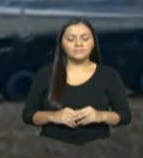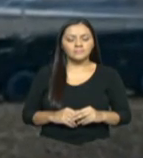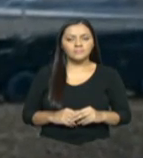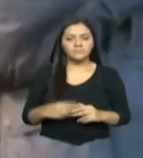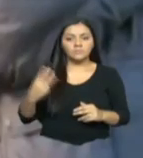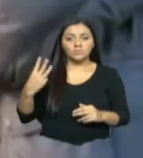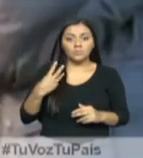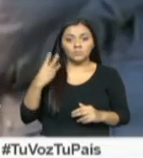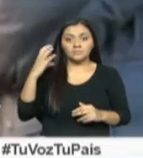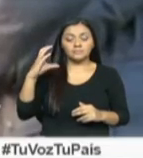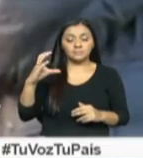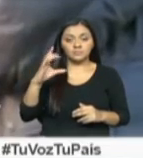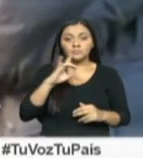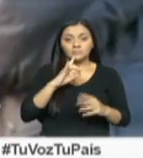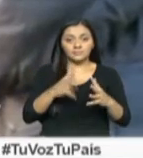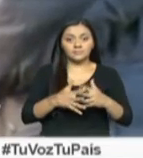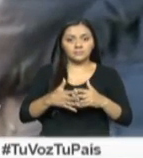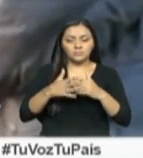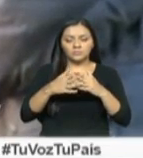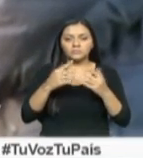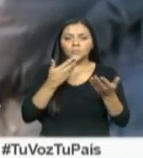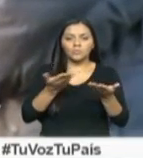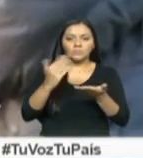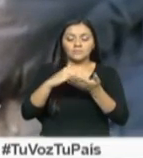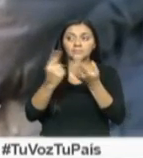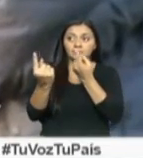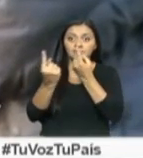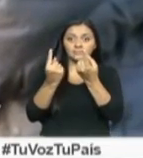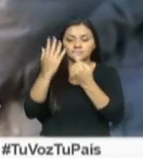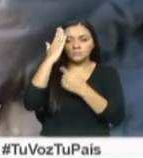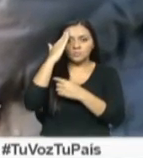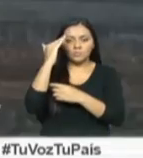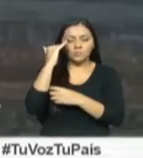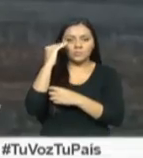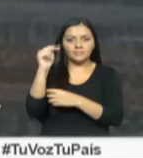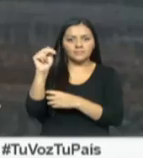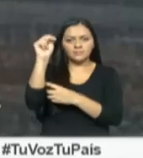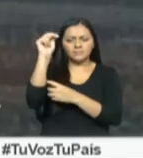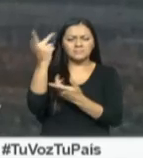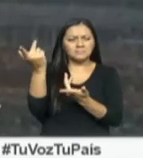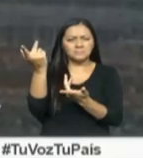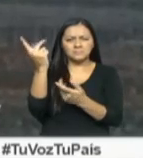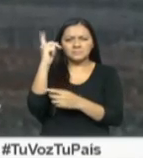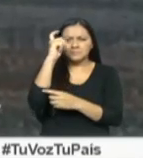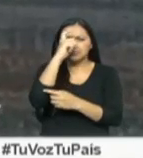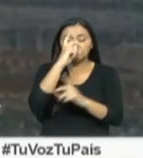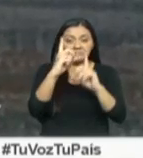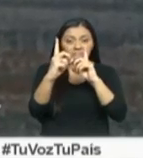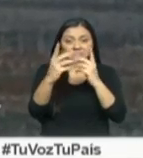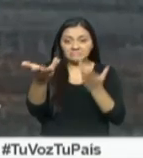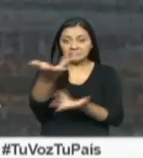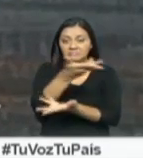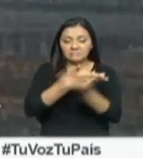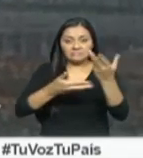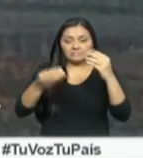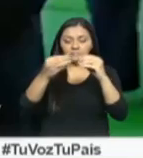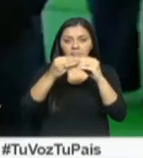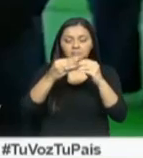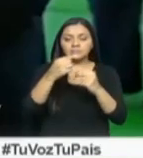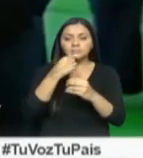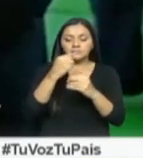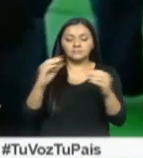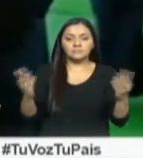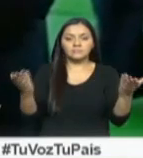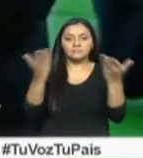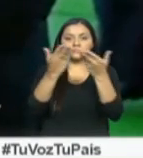Washington reevalúa cómo actuar con Corea del Norte. No descarta ninguna opción, aunque ve muy difícil el diálogo. Lo ha dicho su embajadora ante la ONU tras